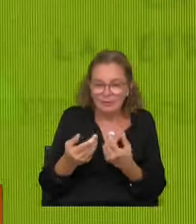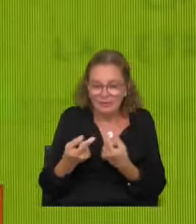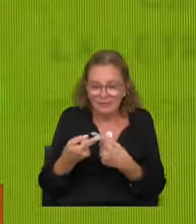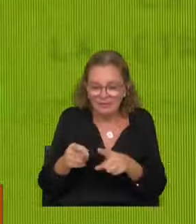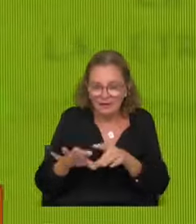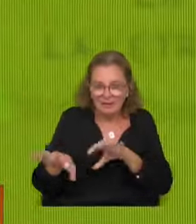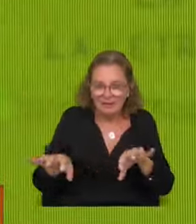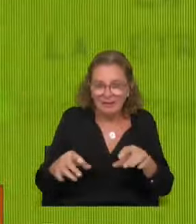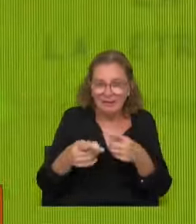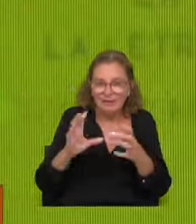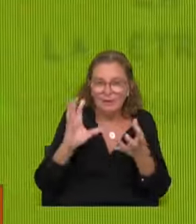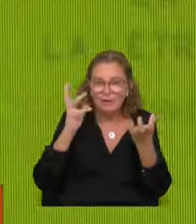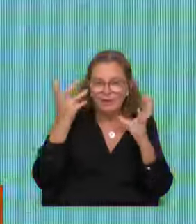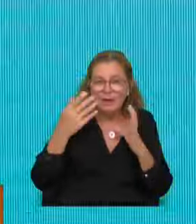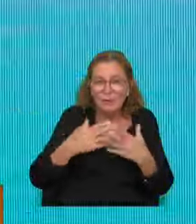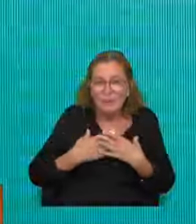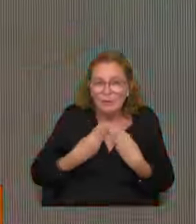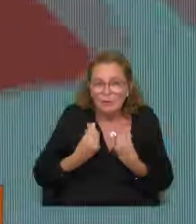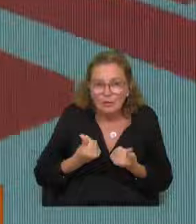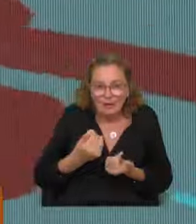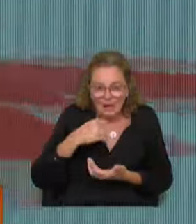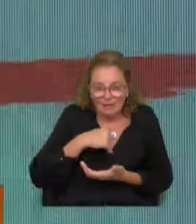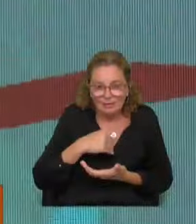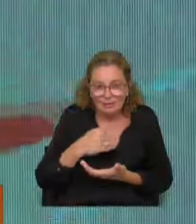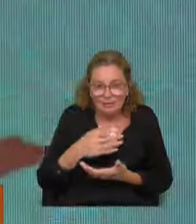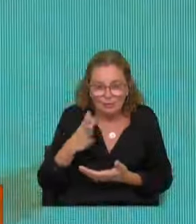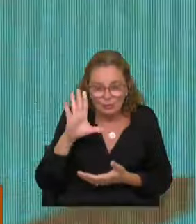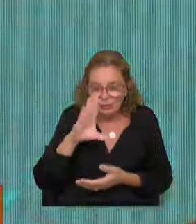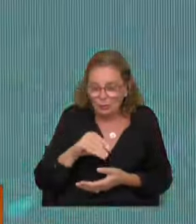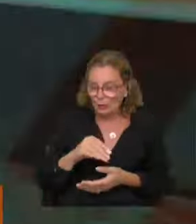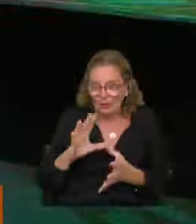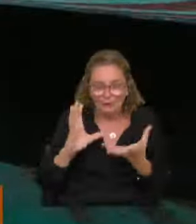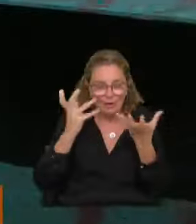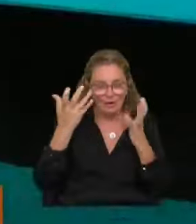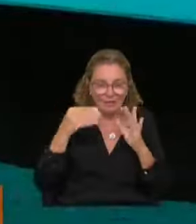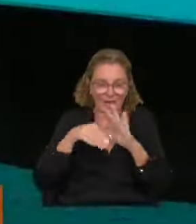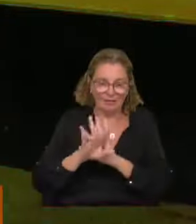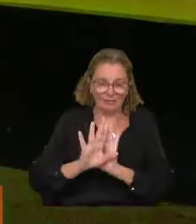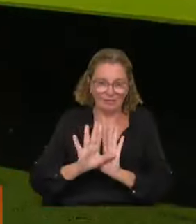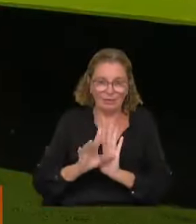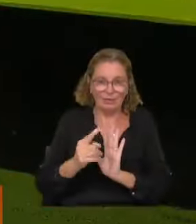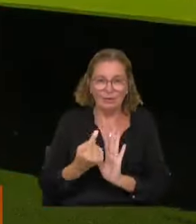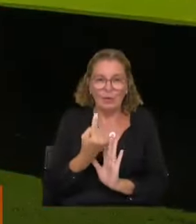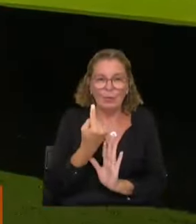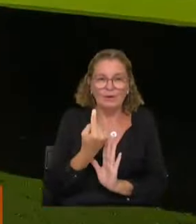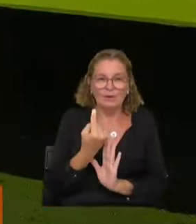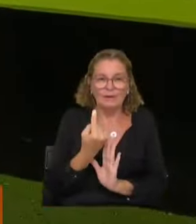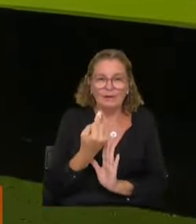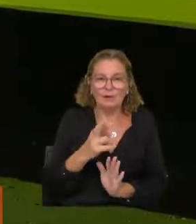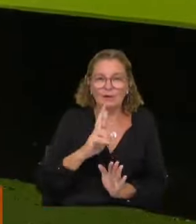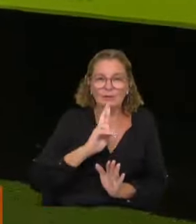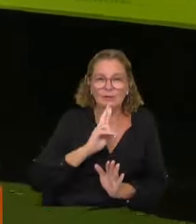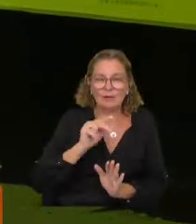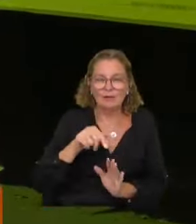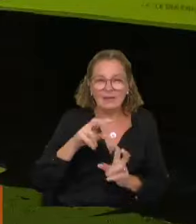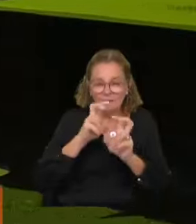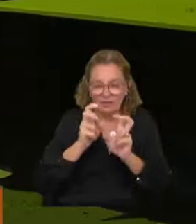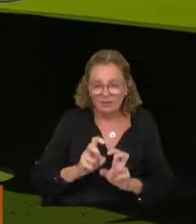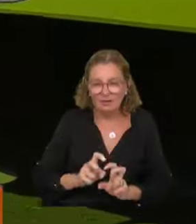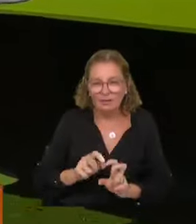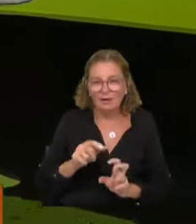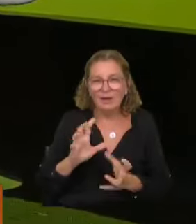tipos de violenci la violencia emocional está en todos transversaliza todos los tipos de violencia y una de las de los resultados de esta investigación